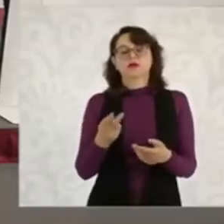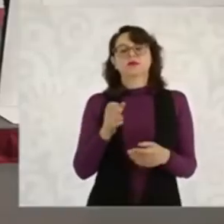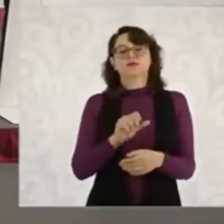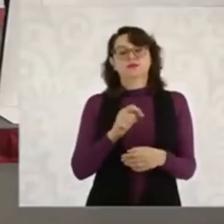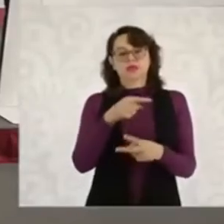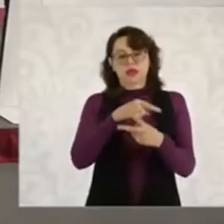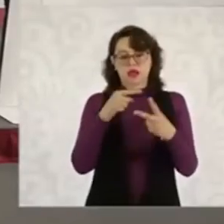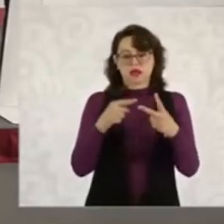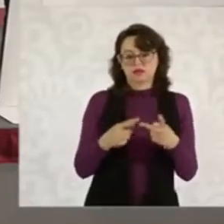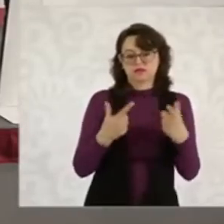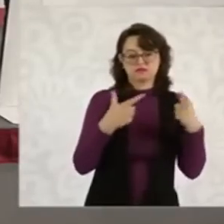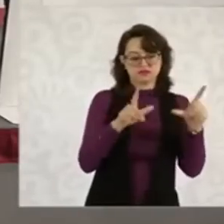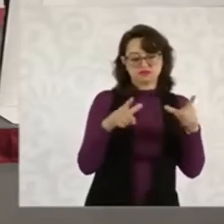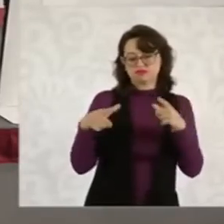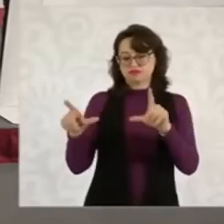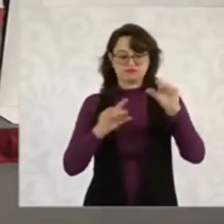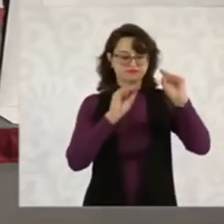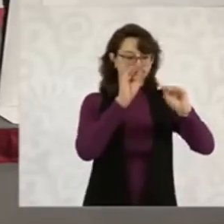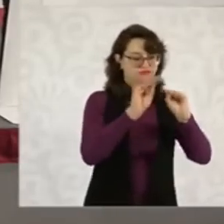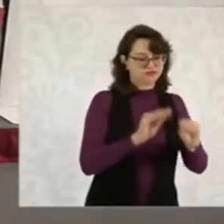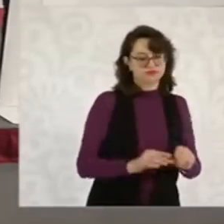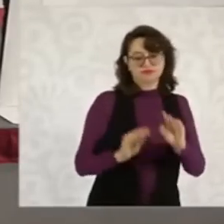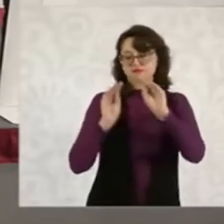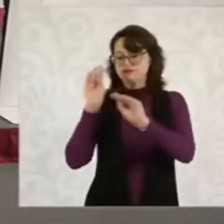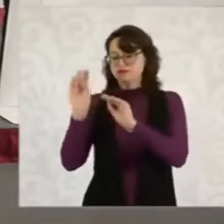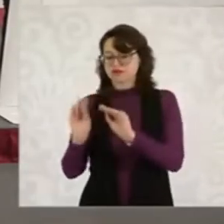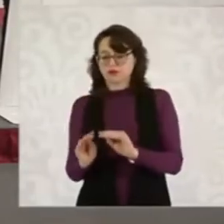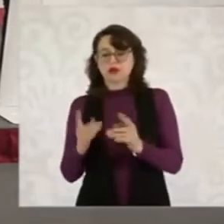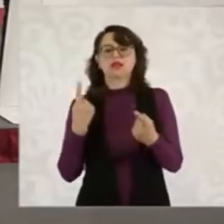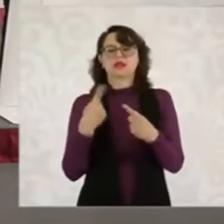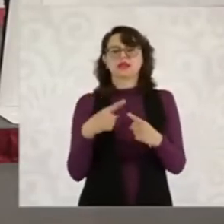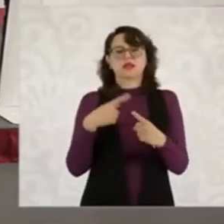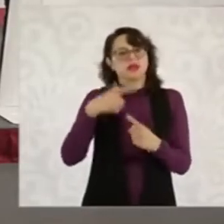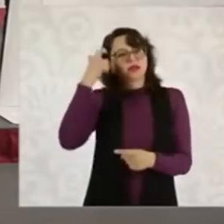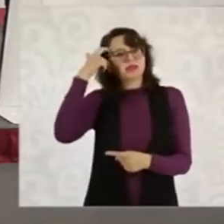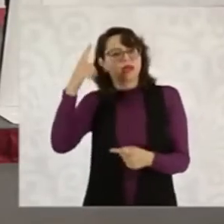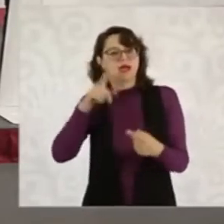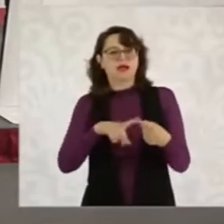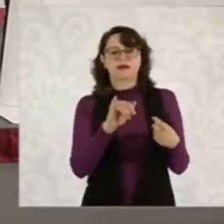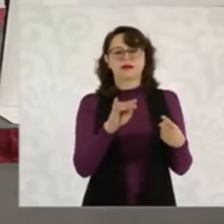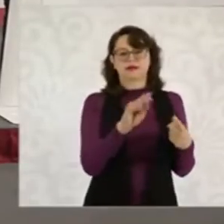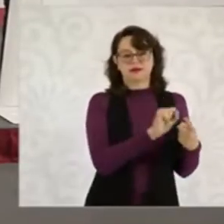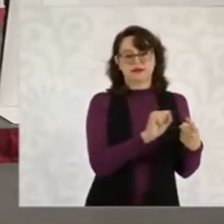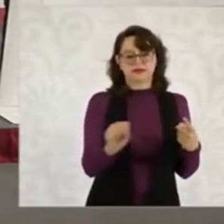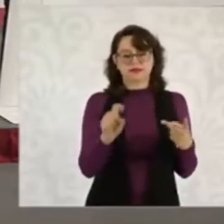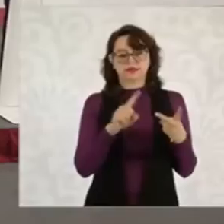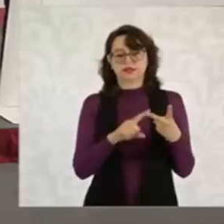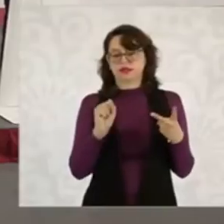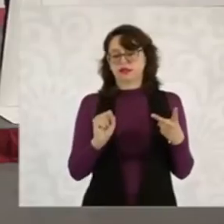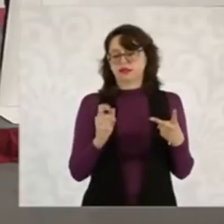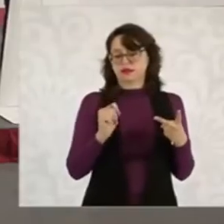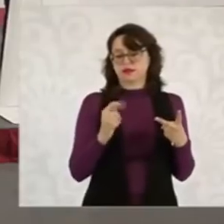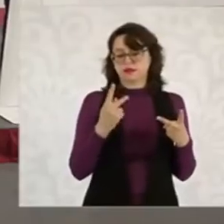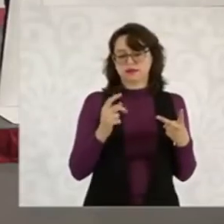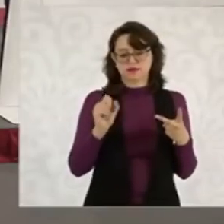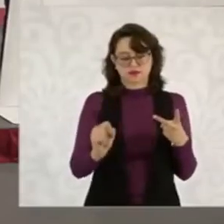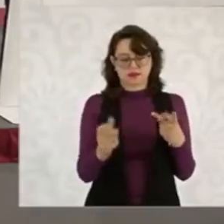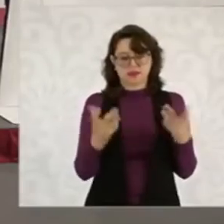de manera conjunta entre el IMSS y también la Secretaría del Trabajo, con lo cual, pues bueno,